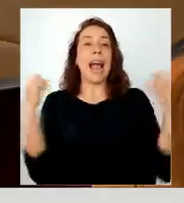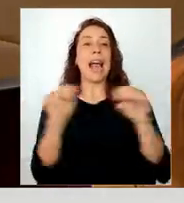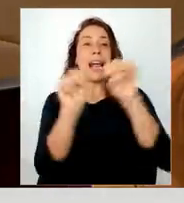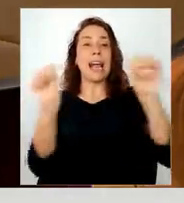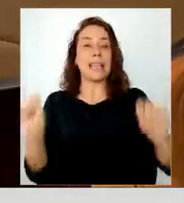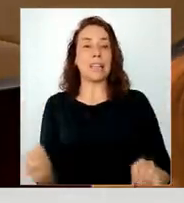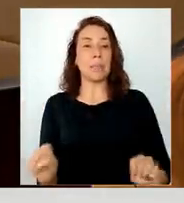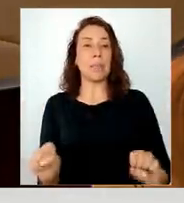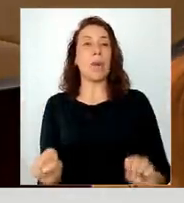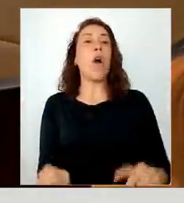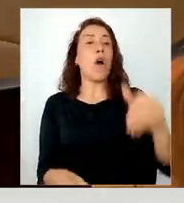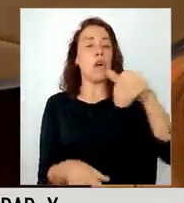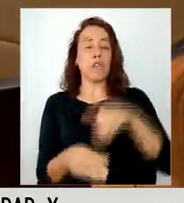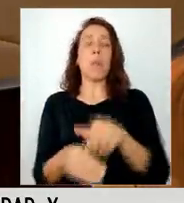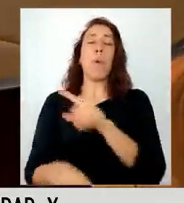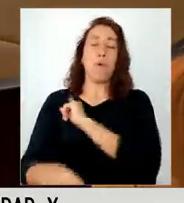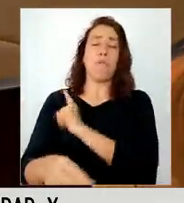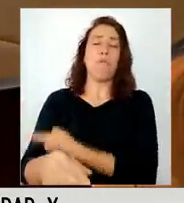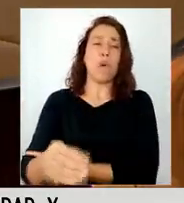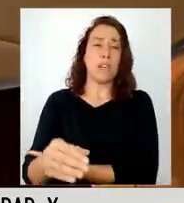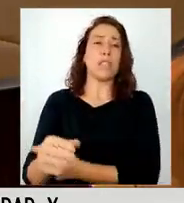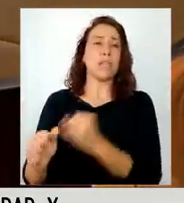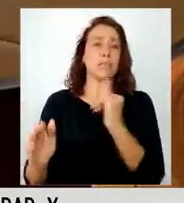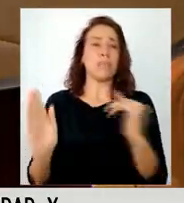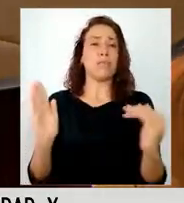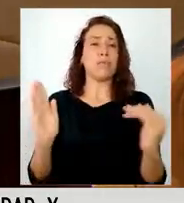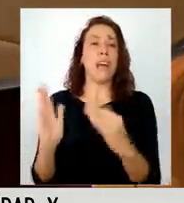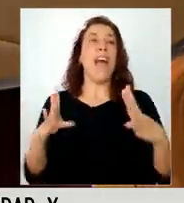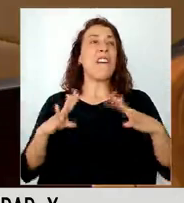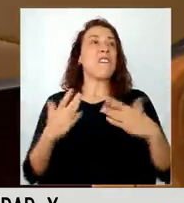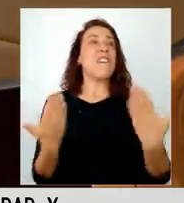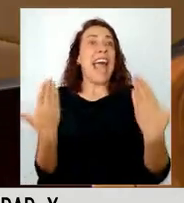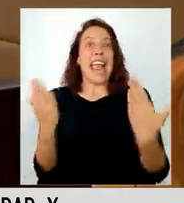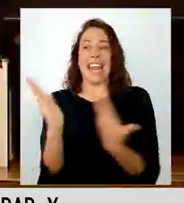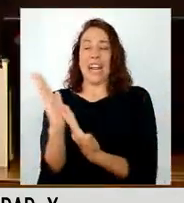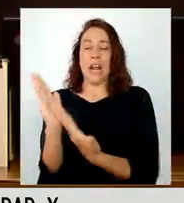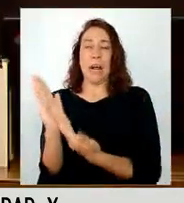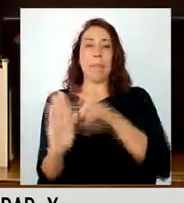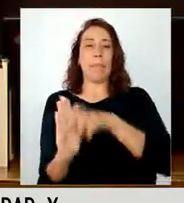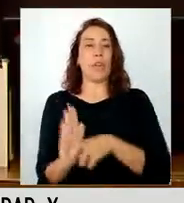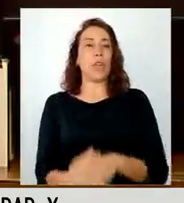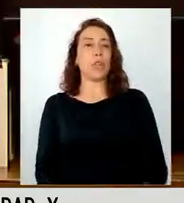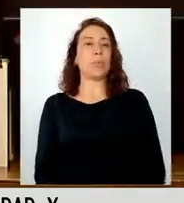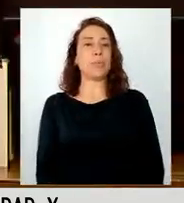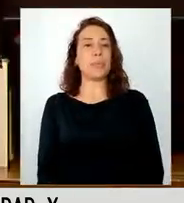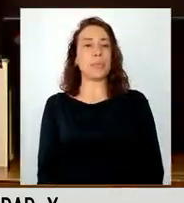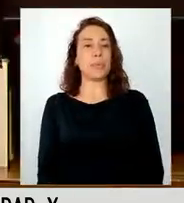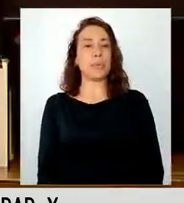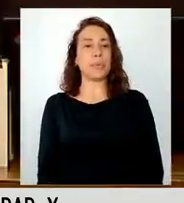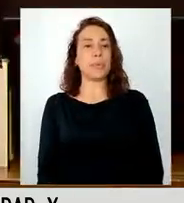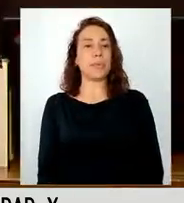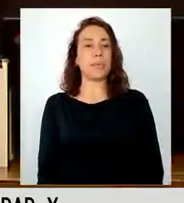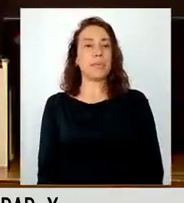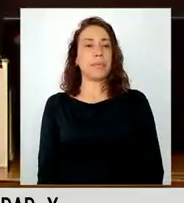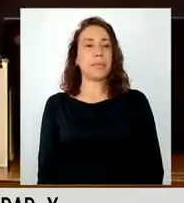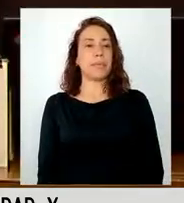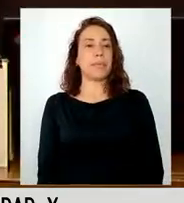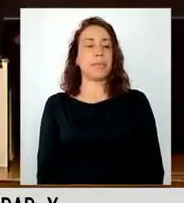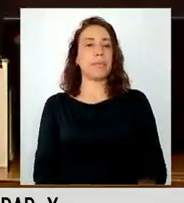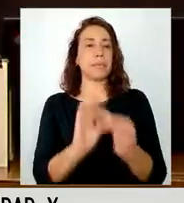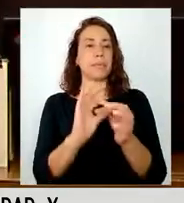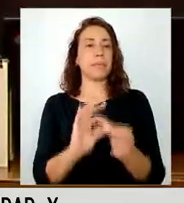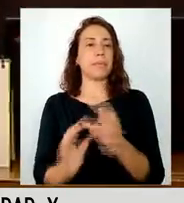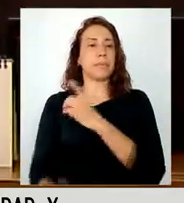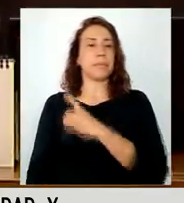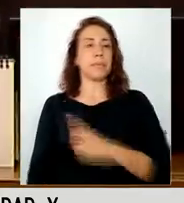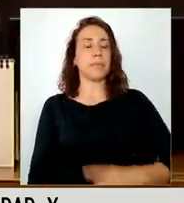mucha fuerza y felices este proyecto he dicho presidente Muchas gracias bien muchas gracias diputados Cifuentes